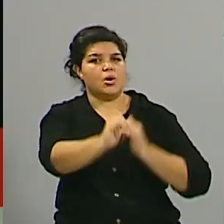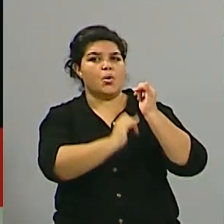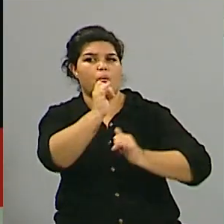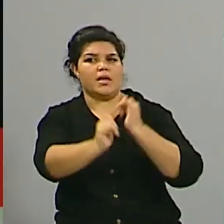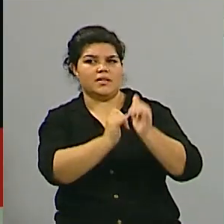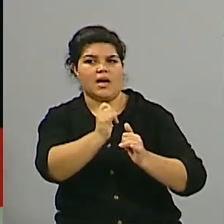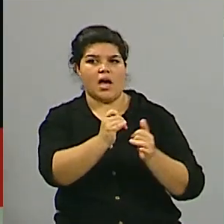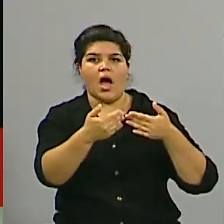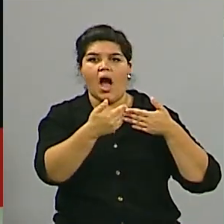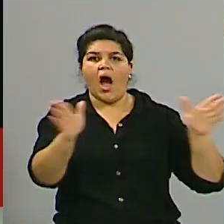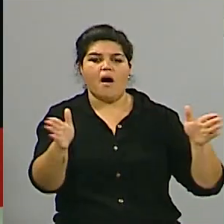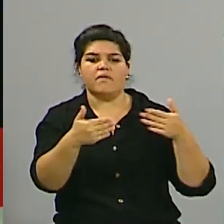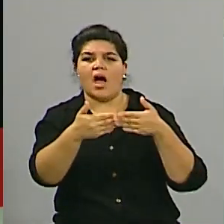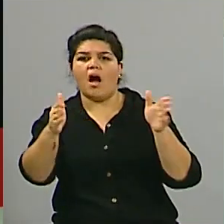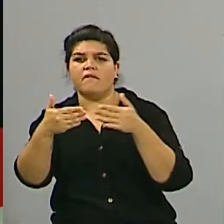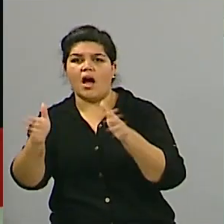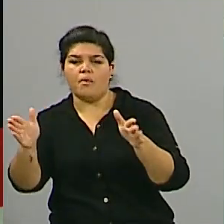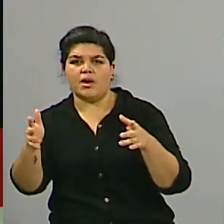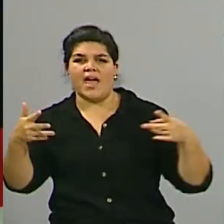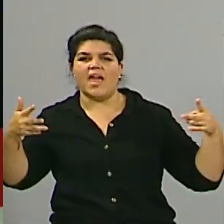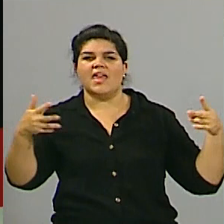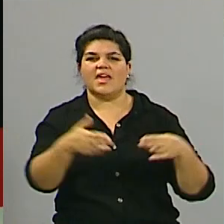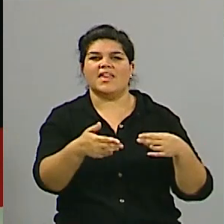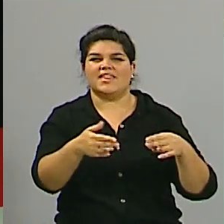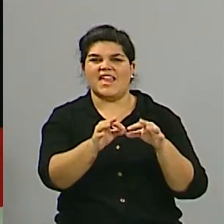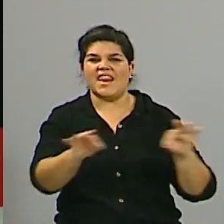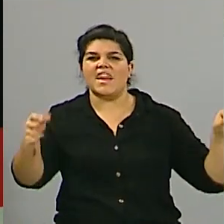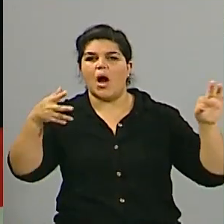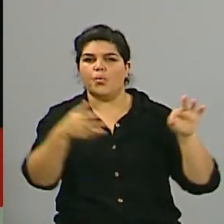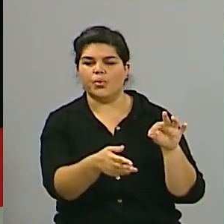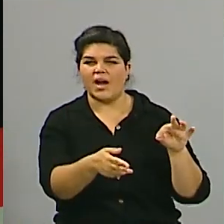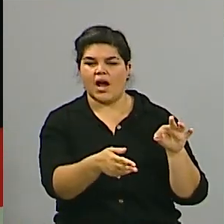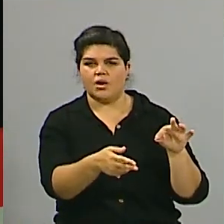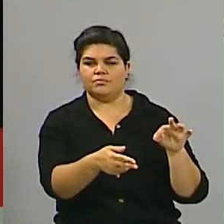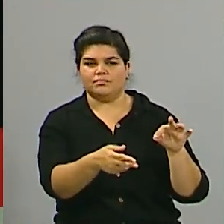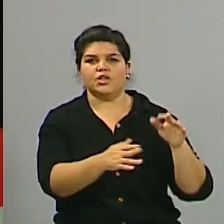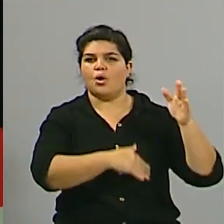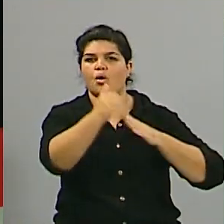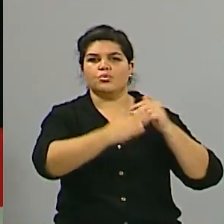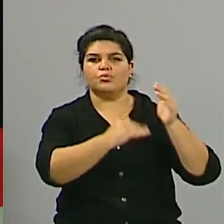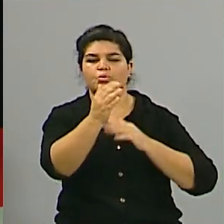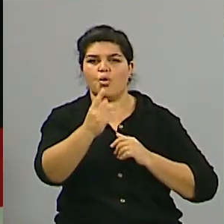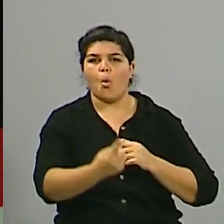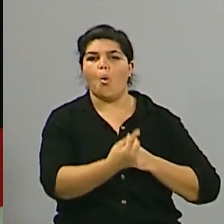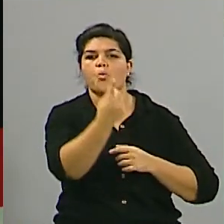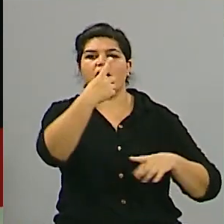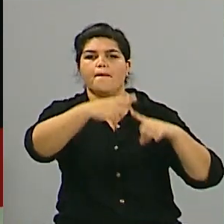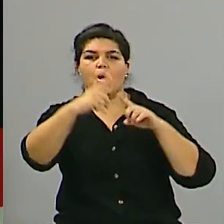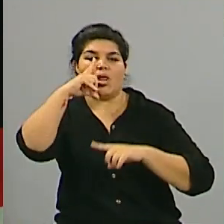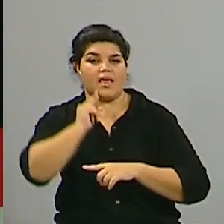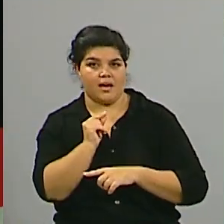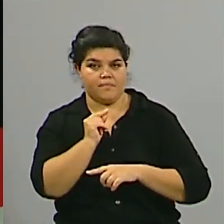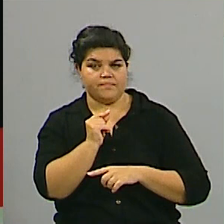por día, y es lamentable que eso la gente no lo vea. Por eso te quería hacer referencia a eso. Y además también a lo otro, lo que vos decías, los